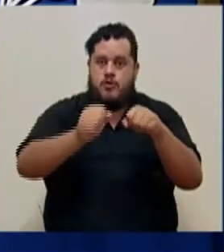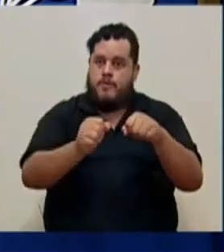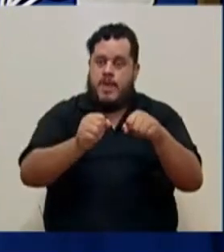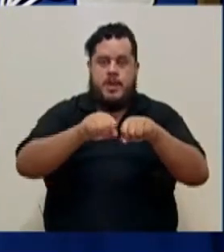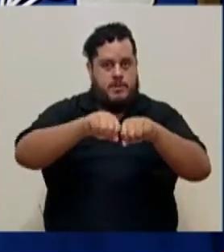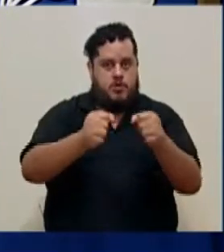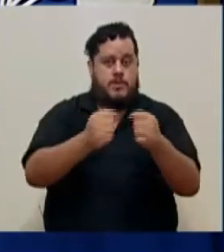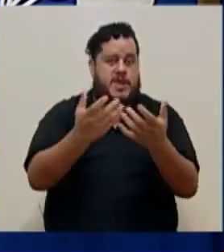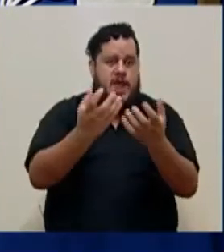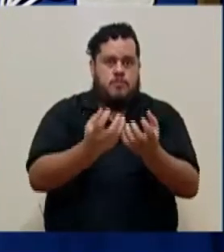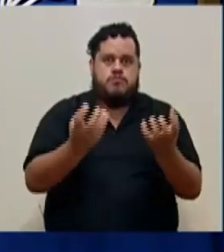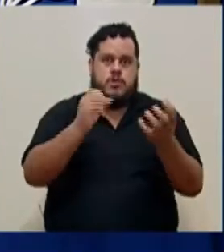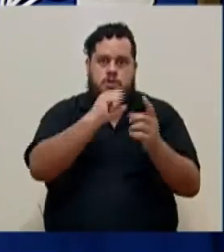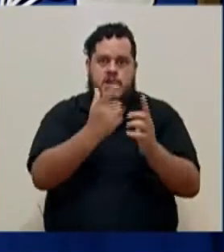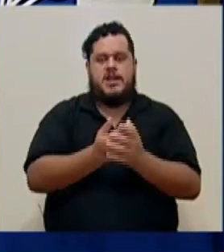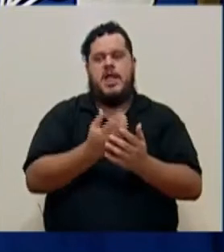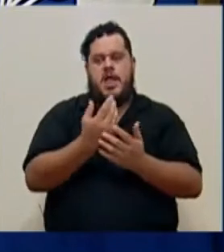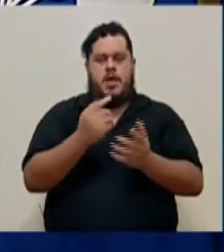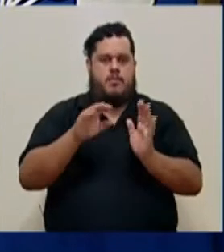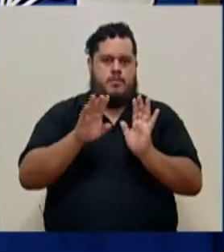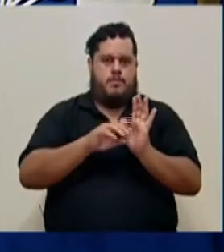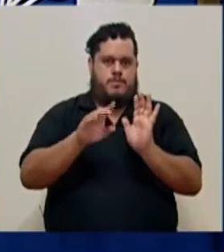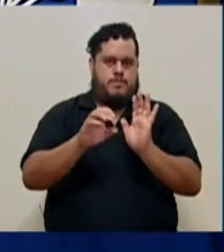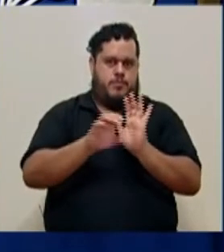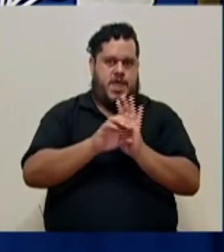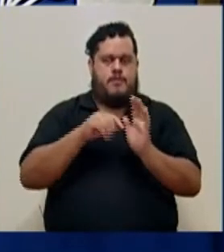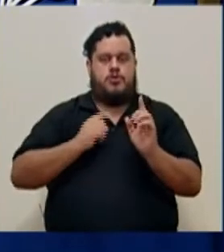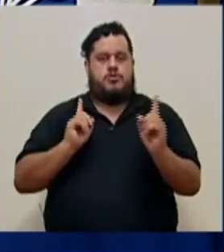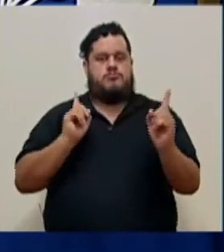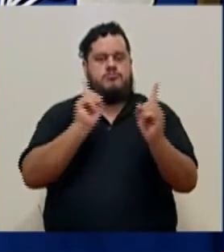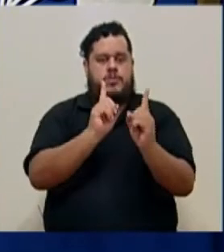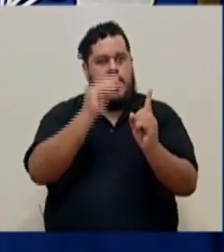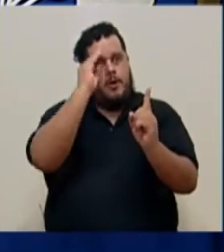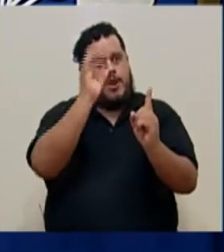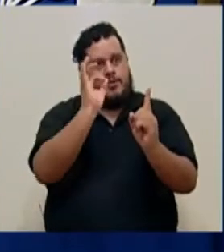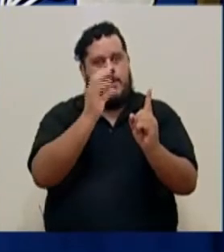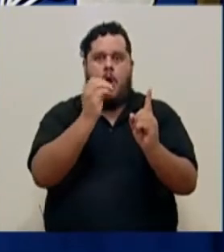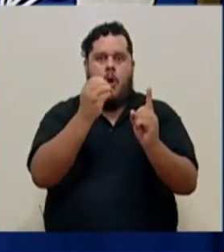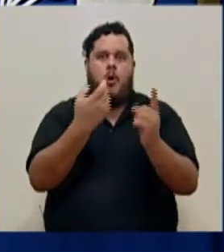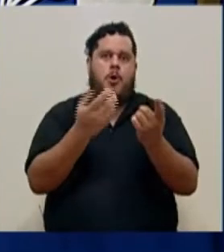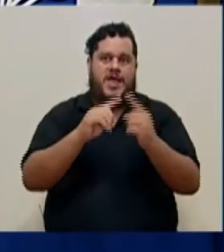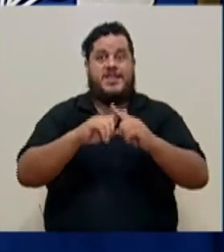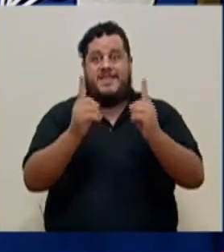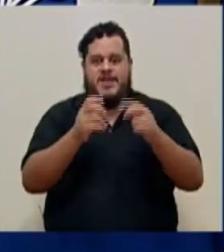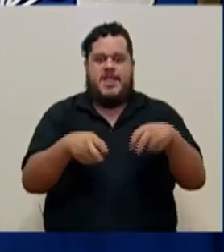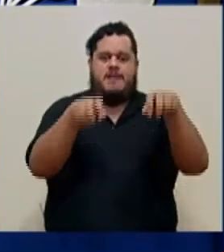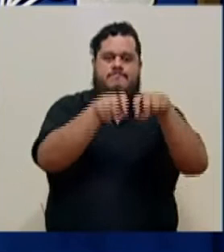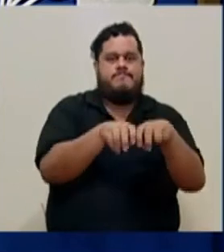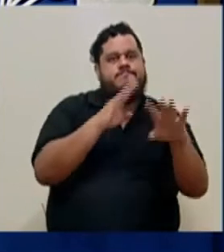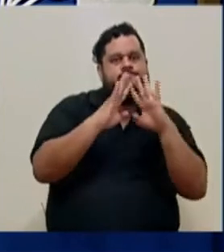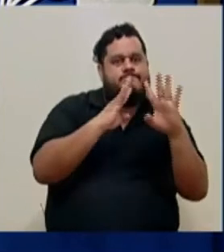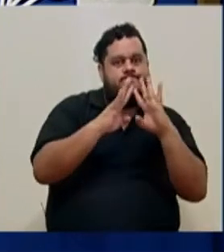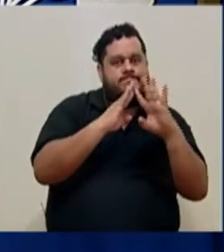usted se tope con fulanito de tal y le diga, hola, ¿cómo está?, desde lejos. Y otra cosa es que ya se sienten en el mismo pollito del parque a tener una